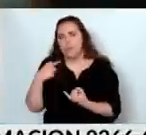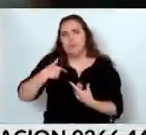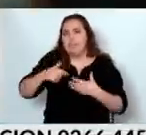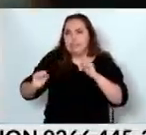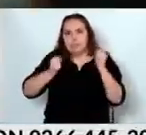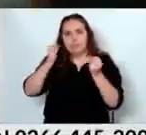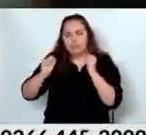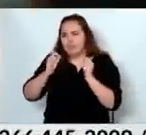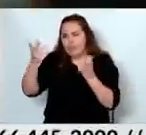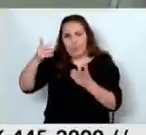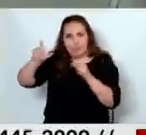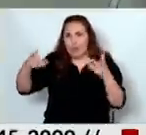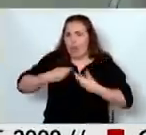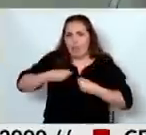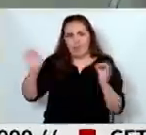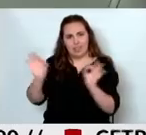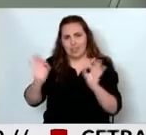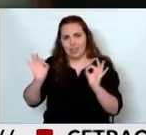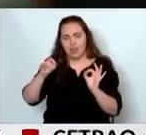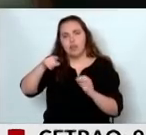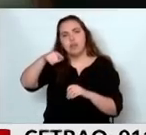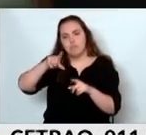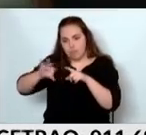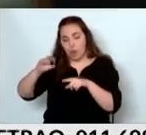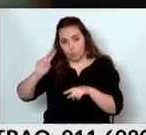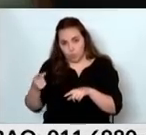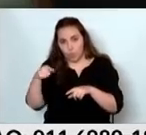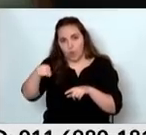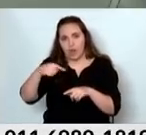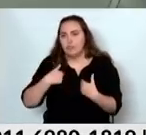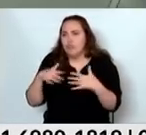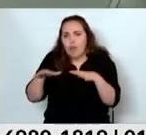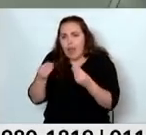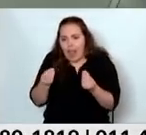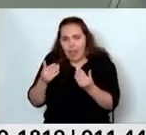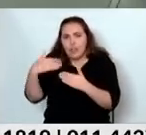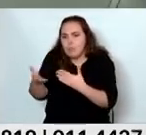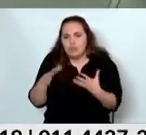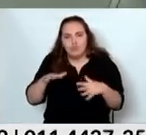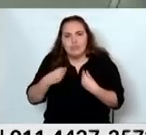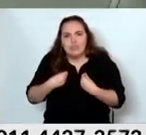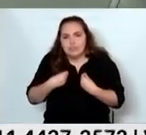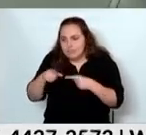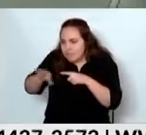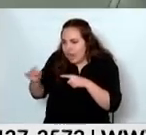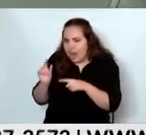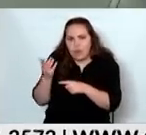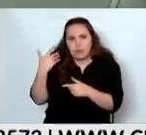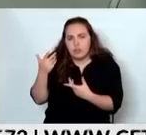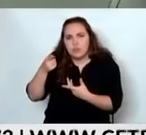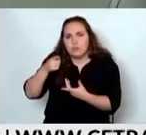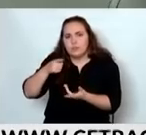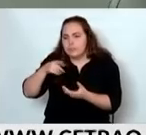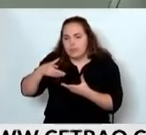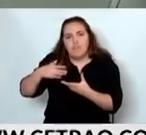nadie me ayudó en ese momento. Cuando Mati muere, yo no sabía qué hacer. Yo digo, ¿qué hago con esto? O sea, mi hermano acaba de suicidarse. ¿Qué hago